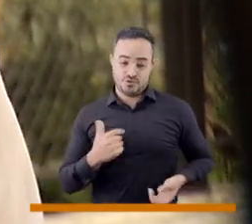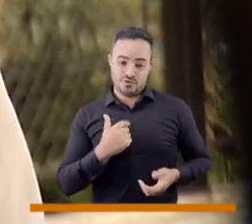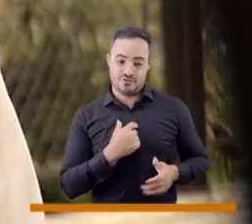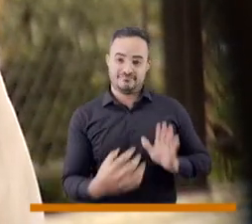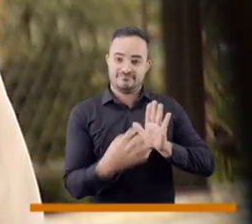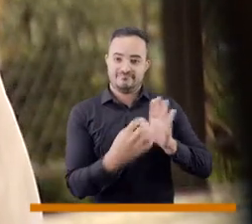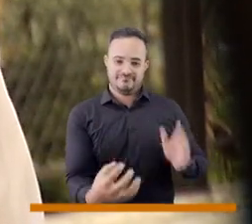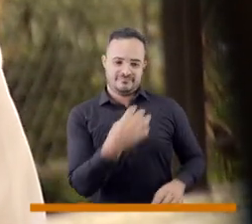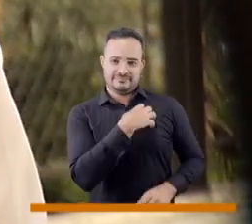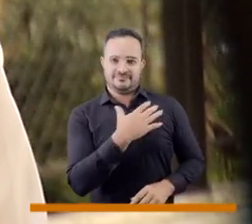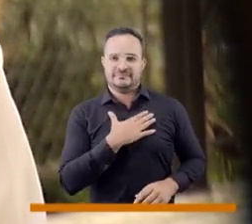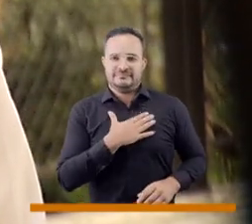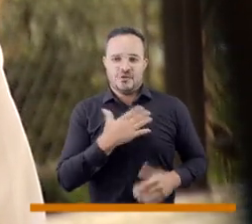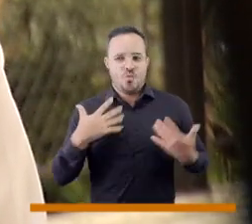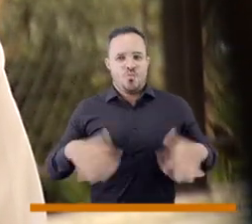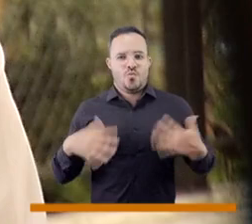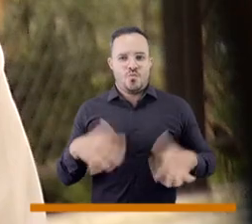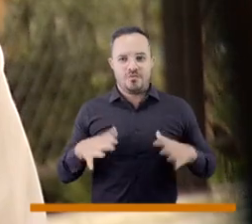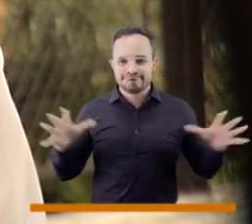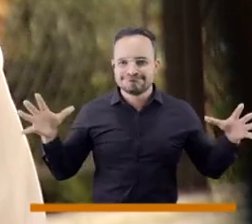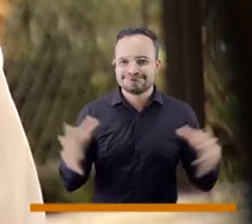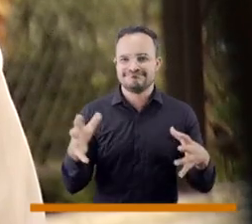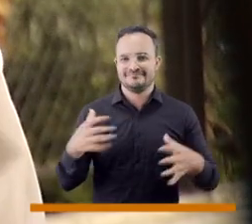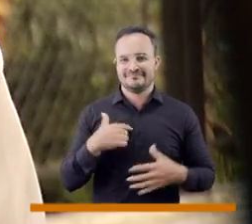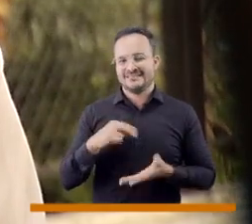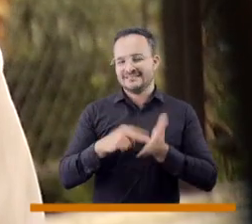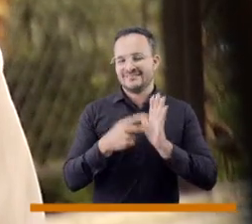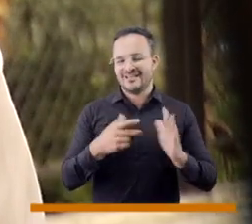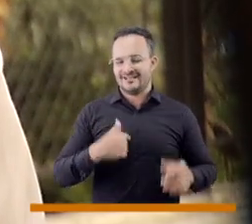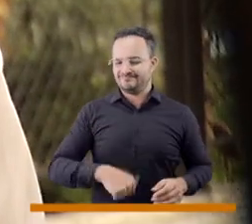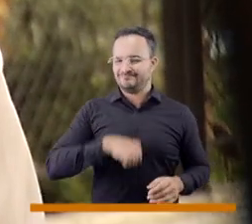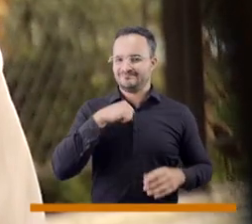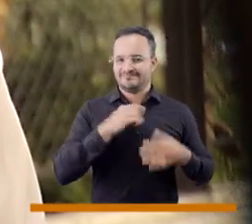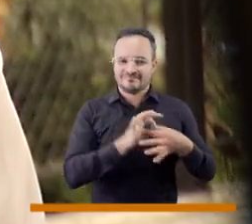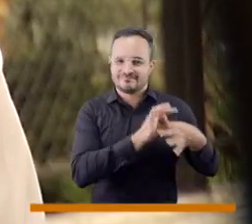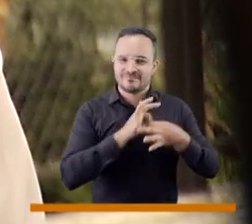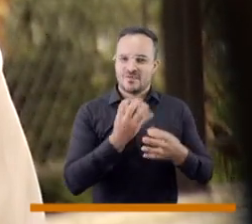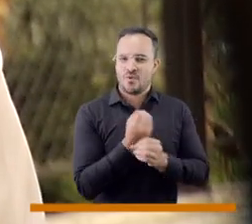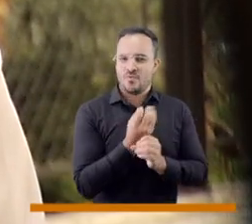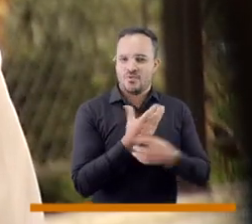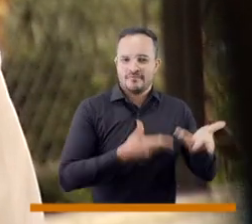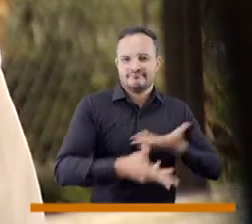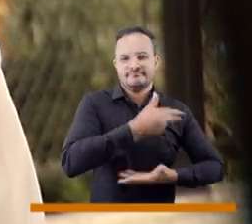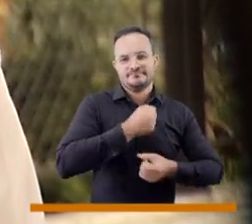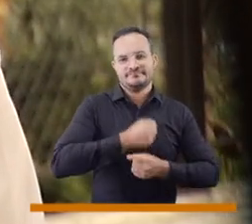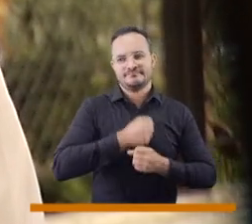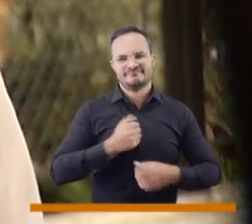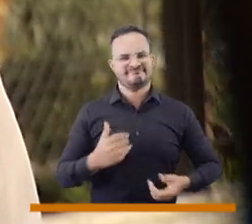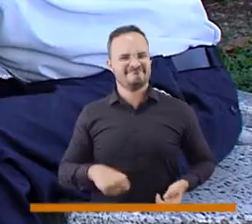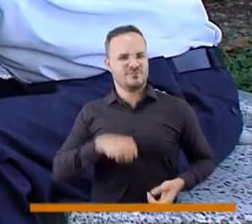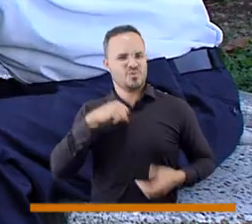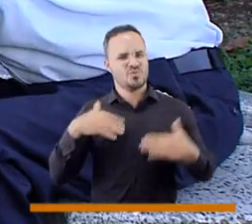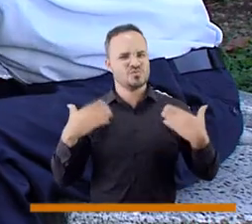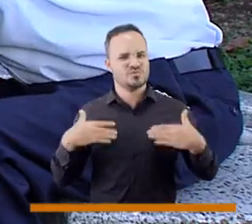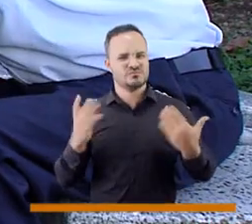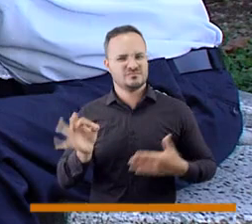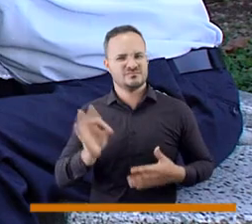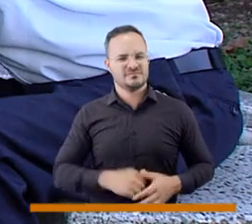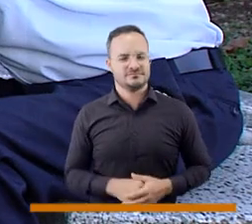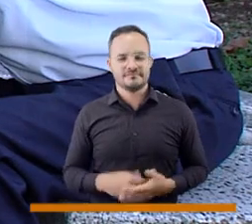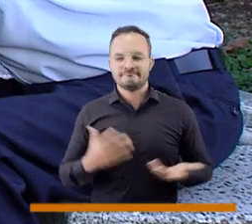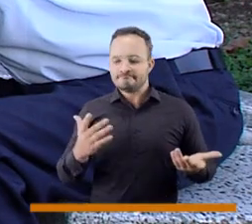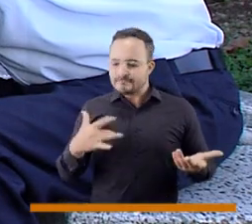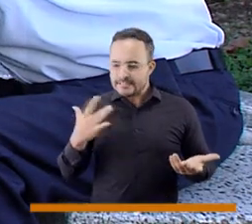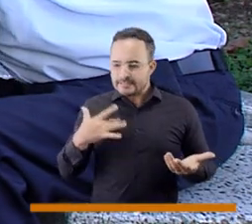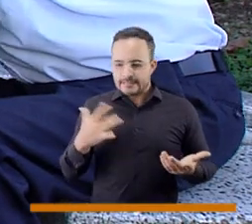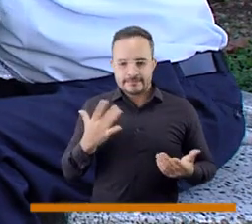este símbolo comunal nos muestra la unión que tenemos nosotros con un, digámosle,